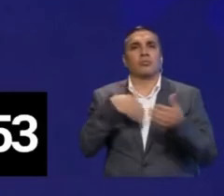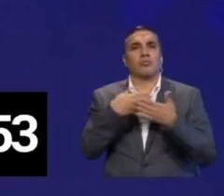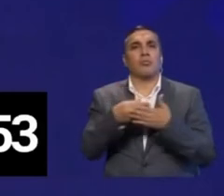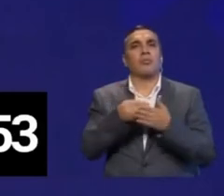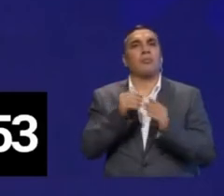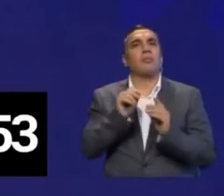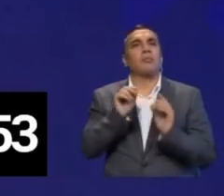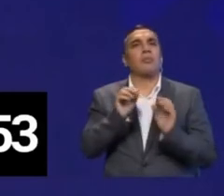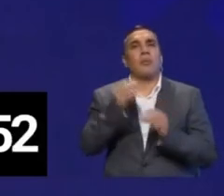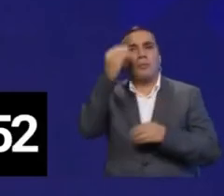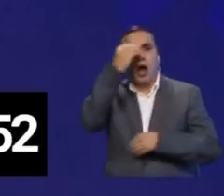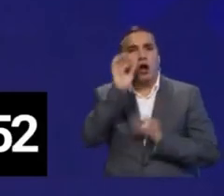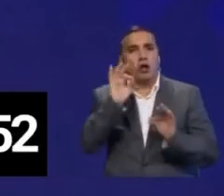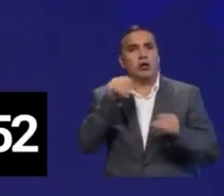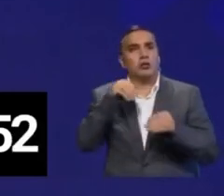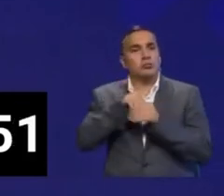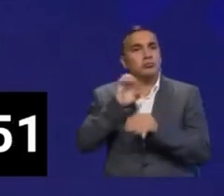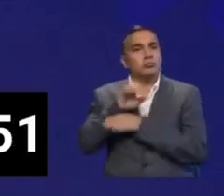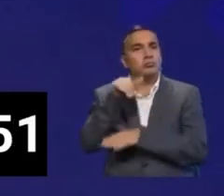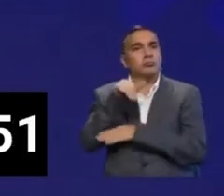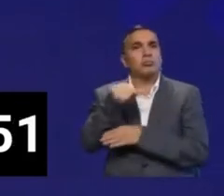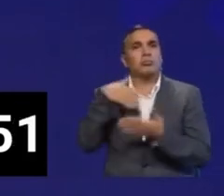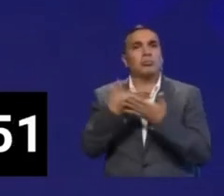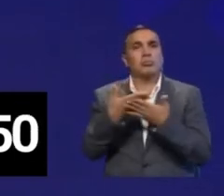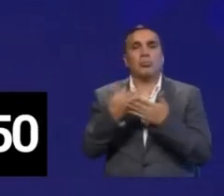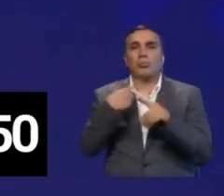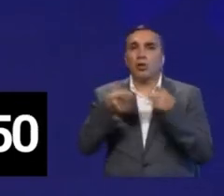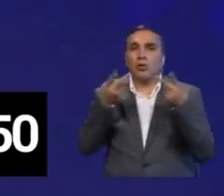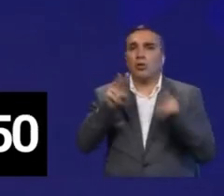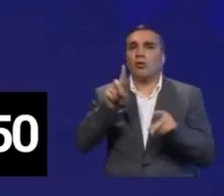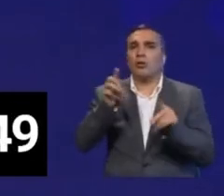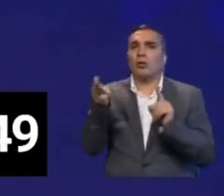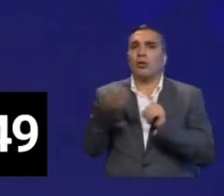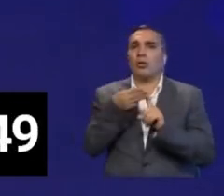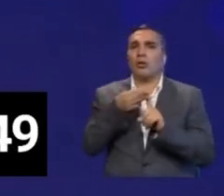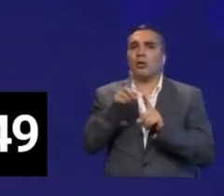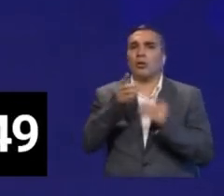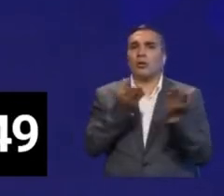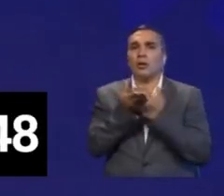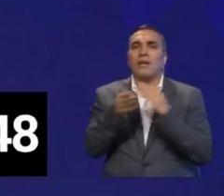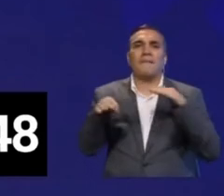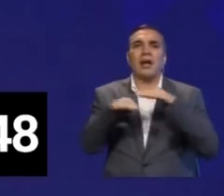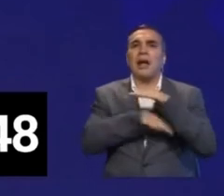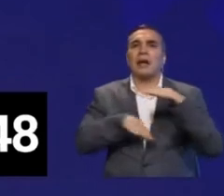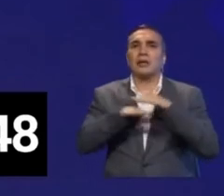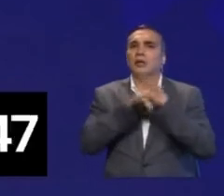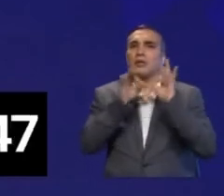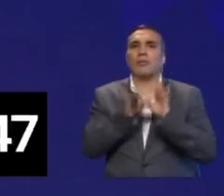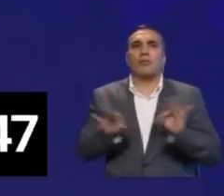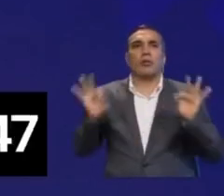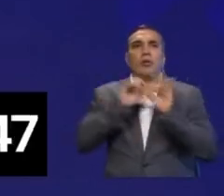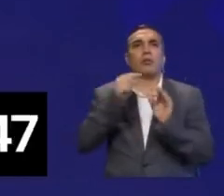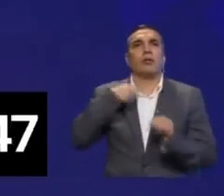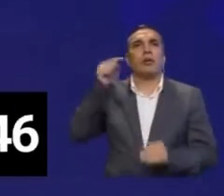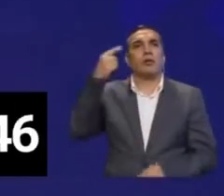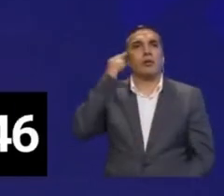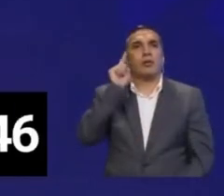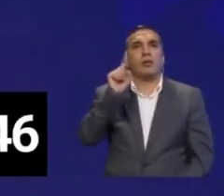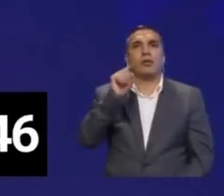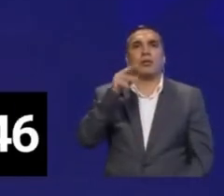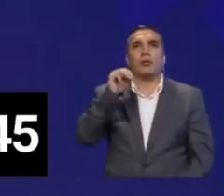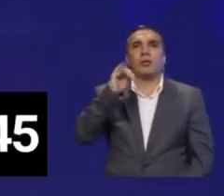valores que tiene nuestra nación, la nación ecuatoriana. Pero también el Internet será un servicio básico en mi gobierno. Ella es